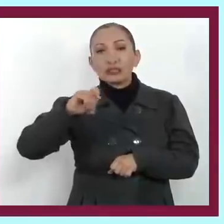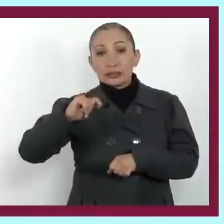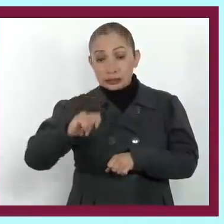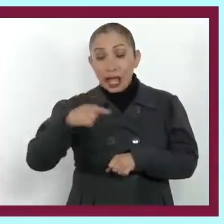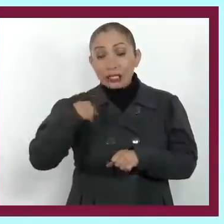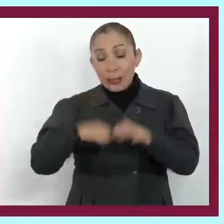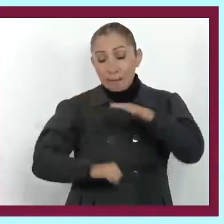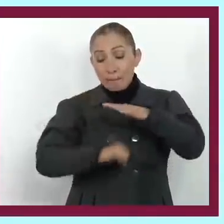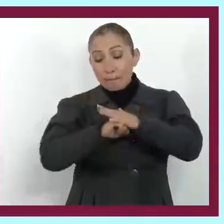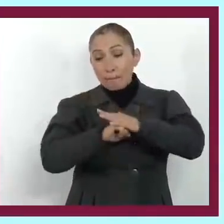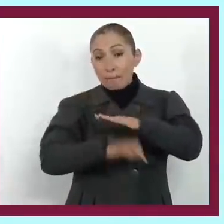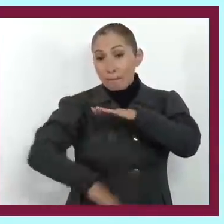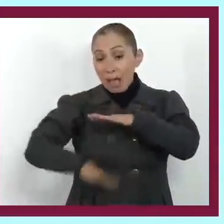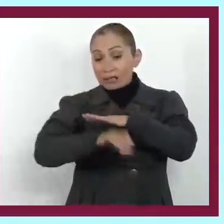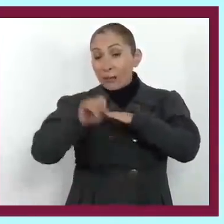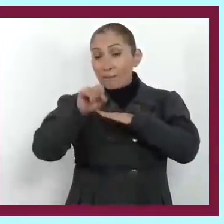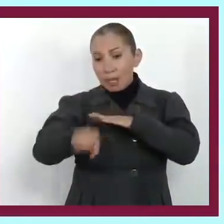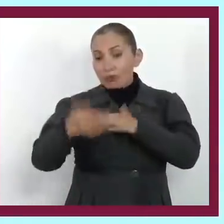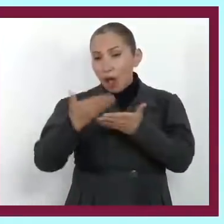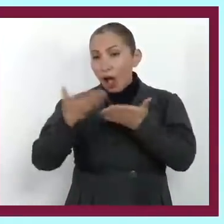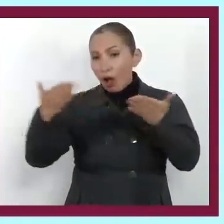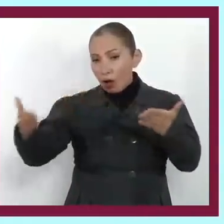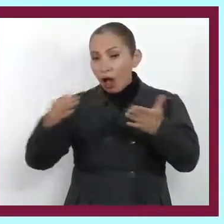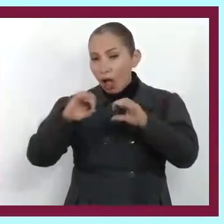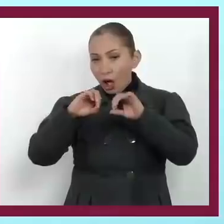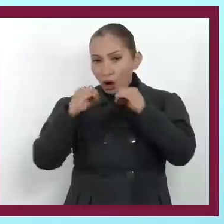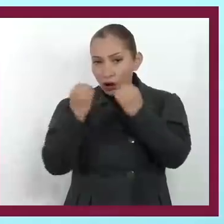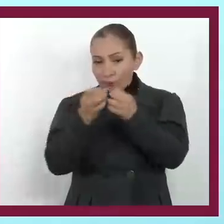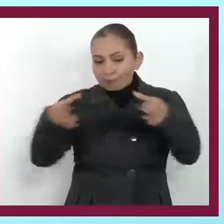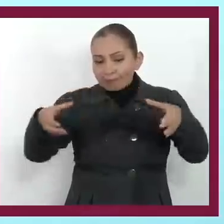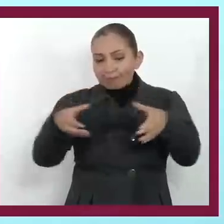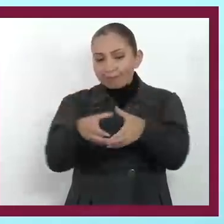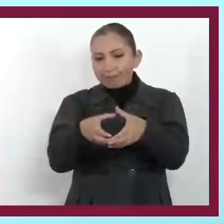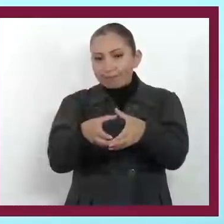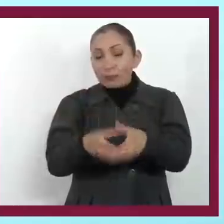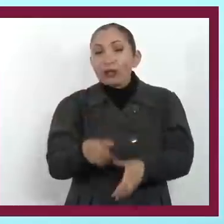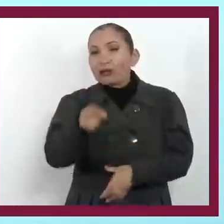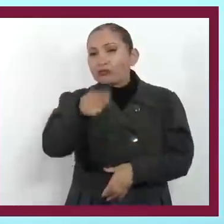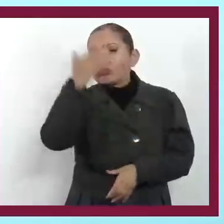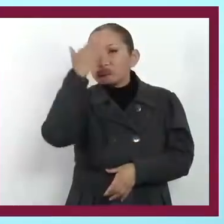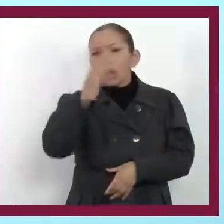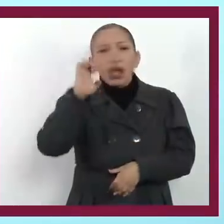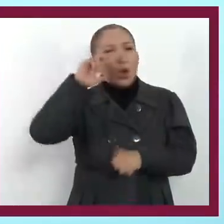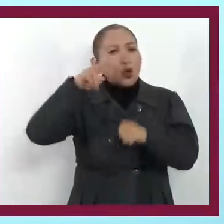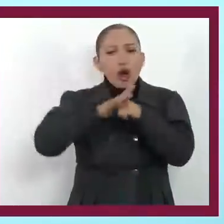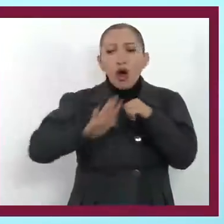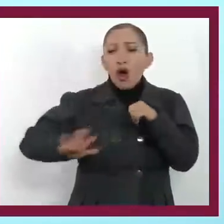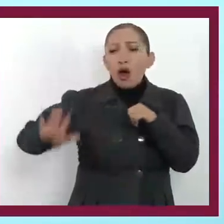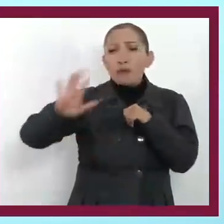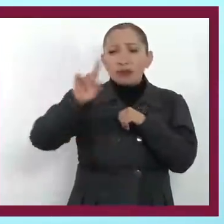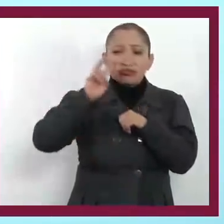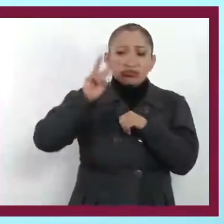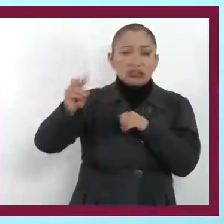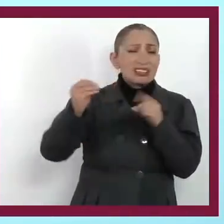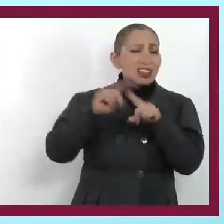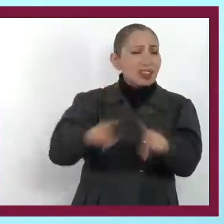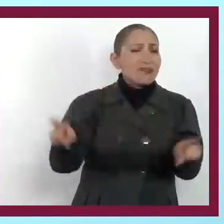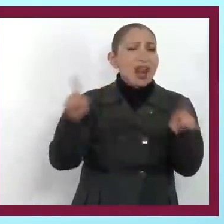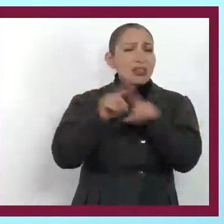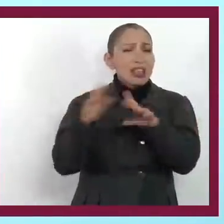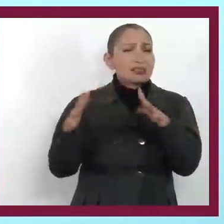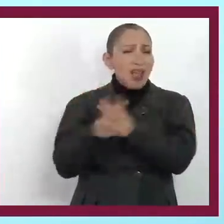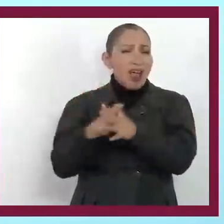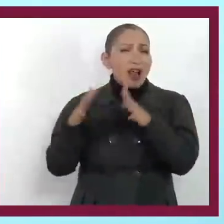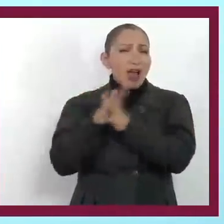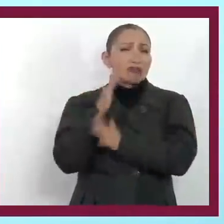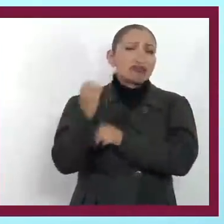los cimientos en los que se basa esta organización. Como ustedes saben, Europa ha sido escenario de múltiples guerras